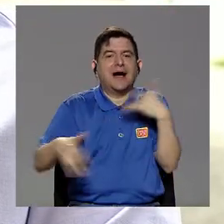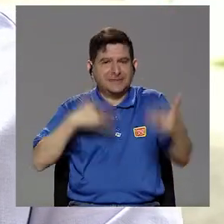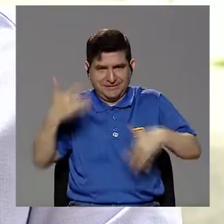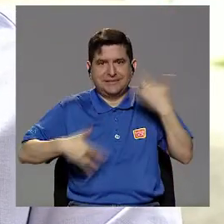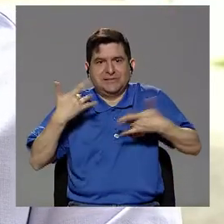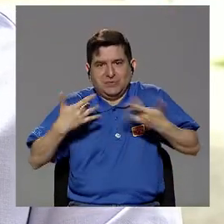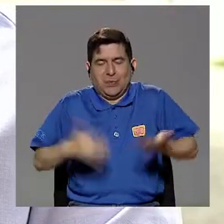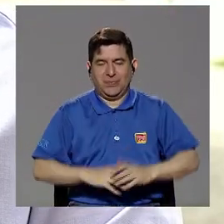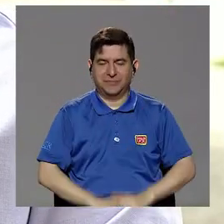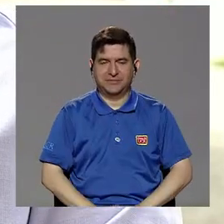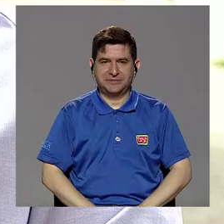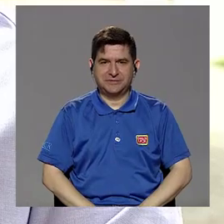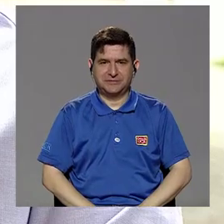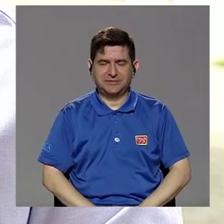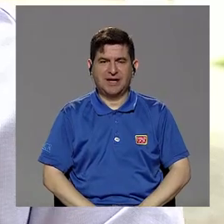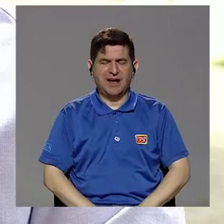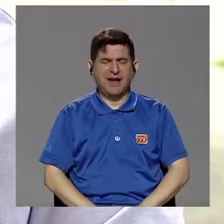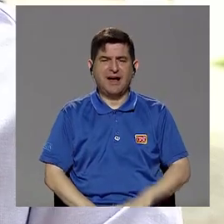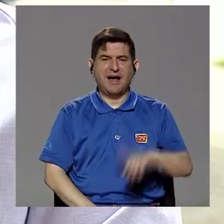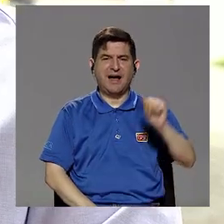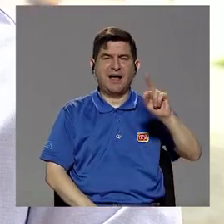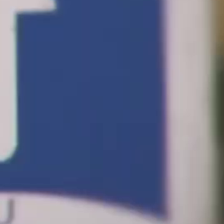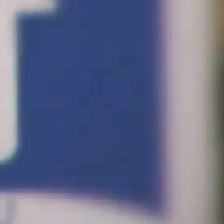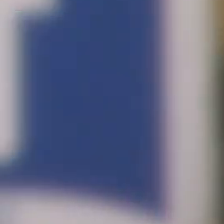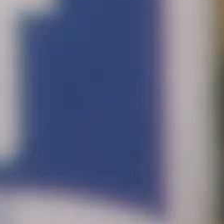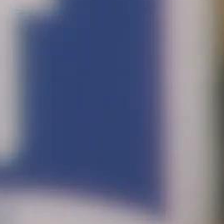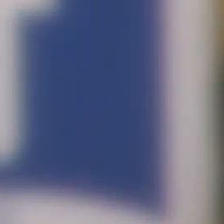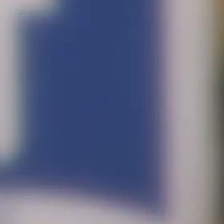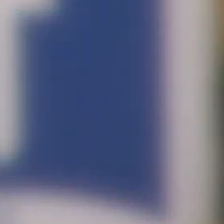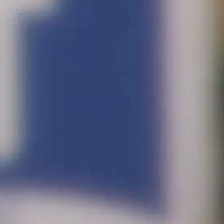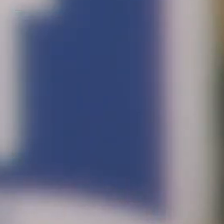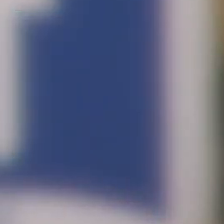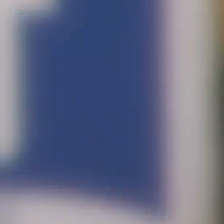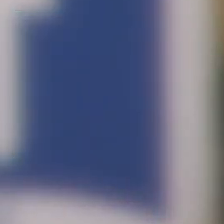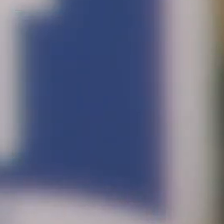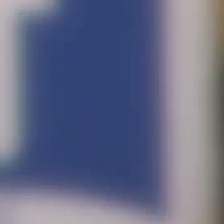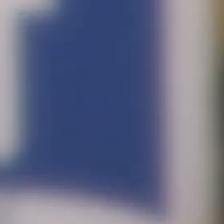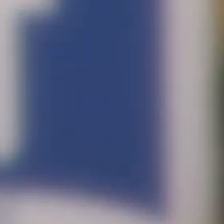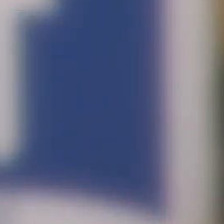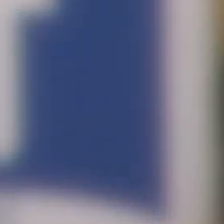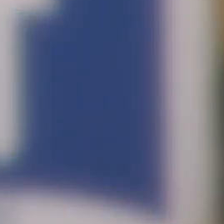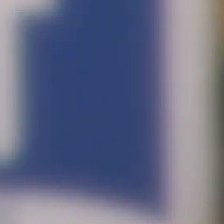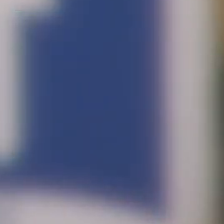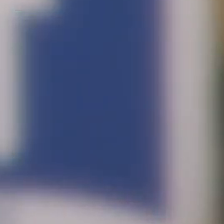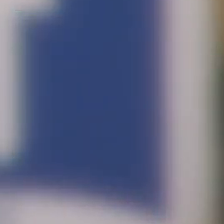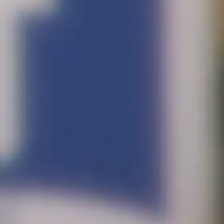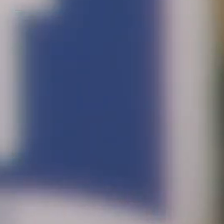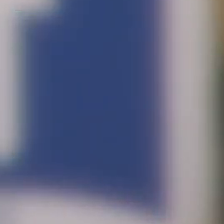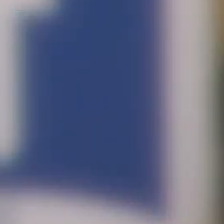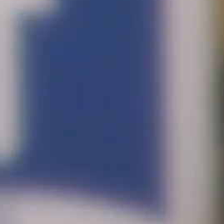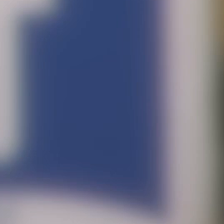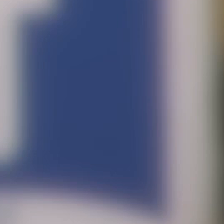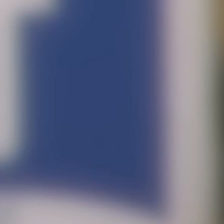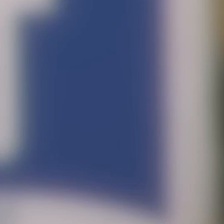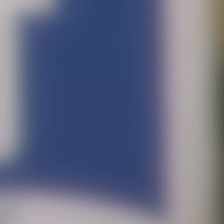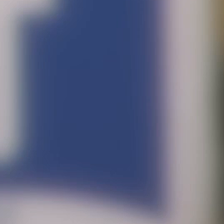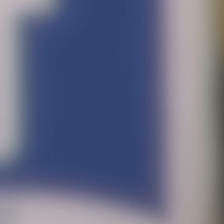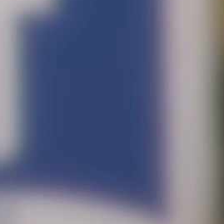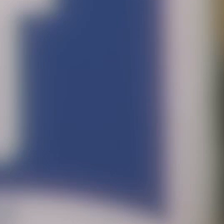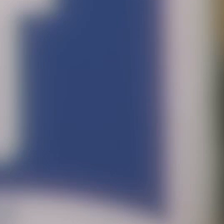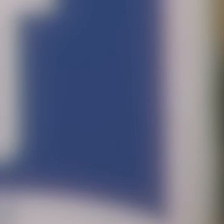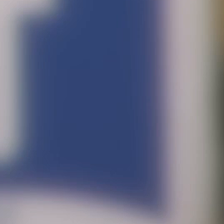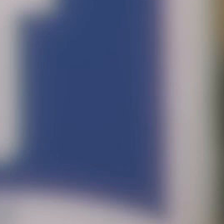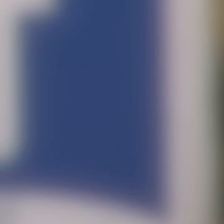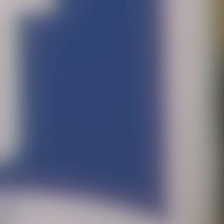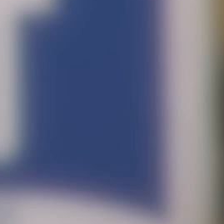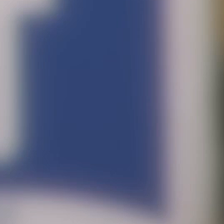más sintomática. O sea, vamos a tener ardor para orinar, frecuencia urinaria, orinadera y orinadera de noche. Eso es porque la